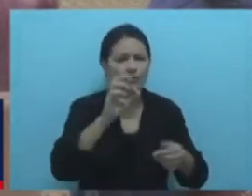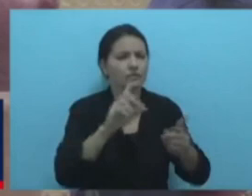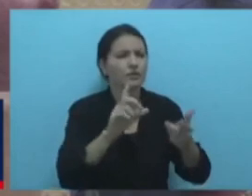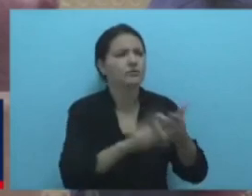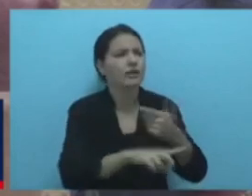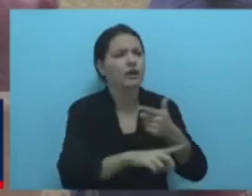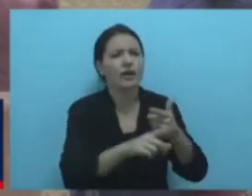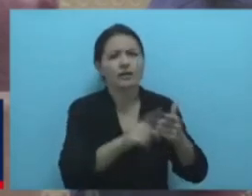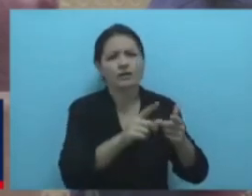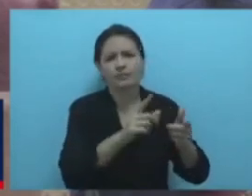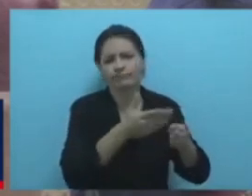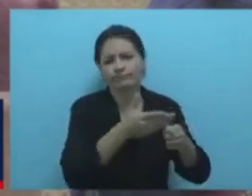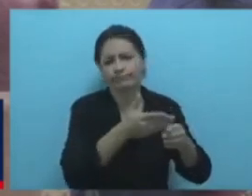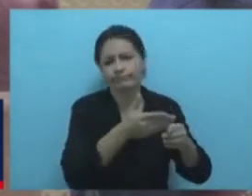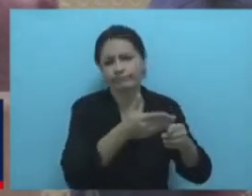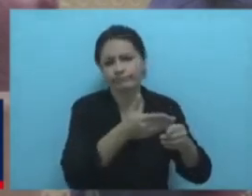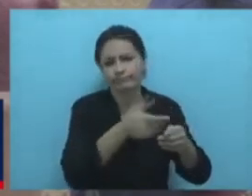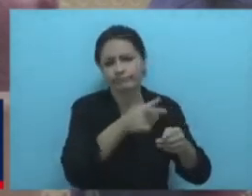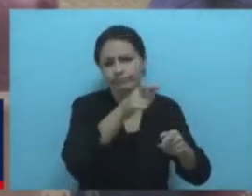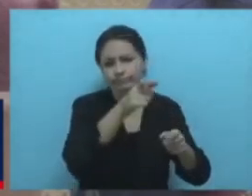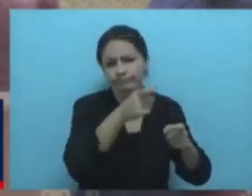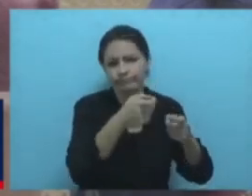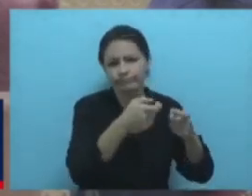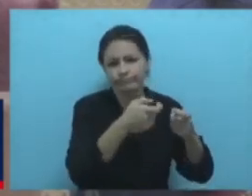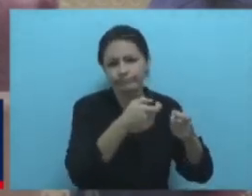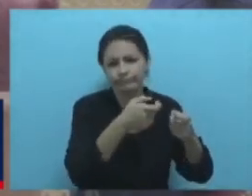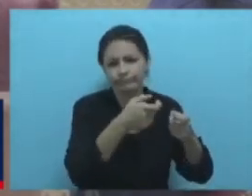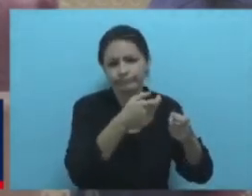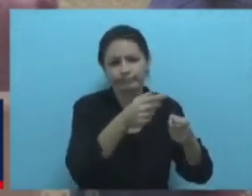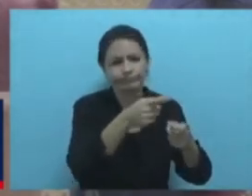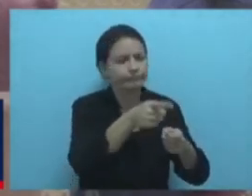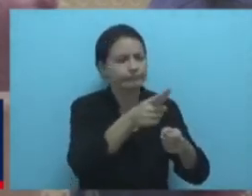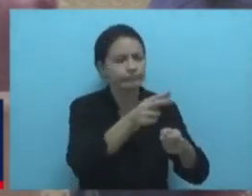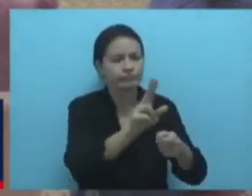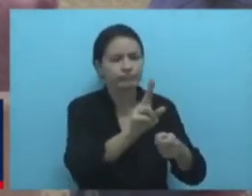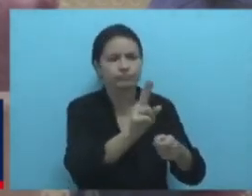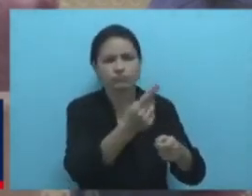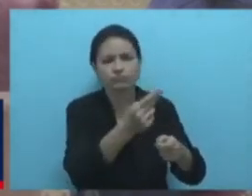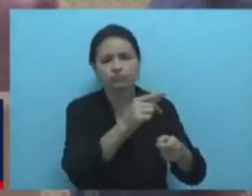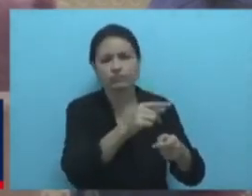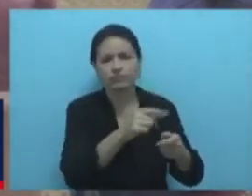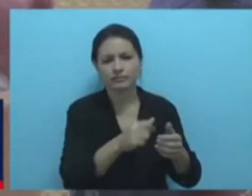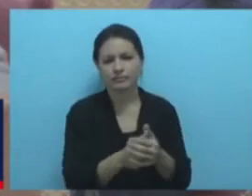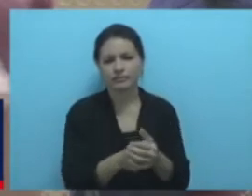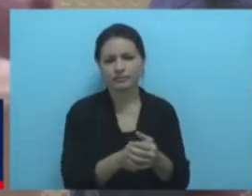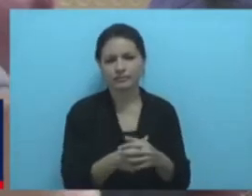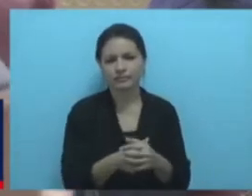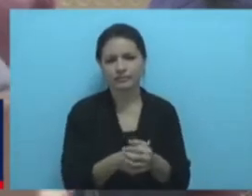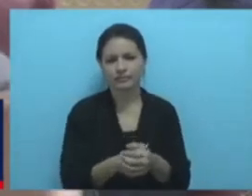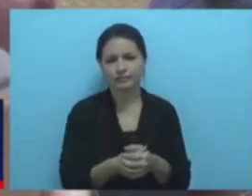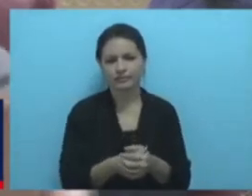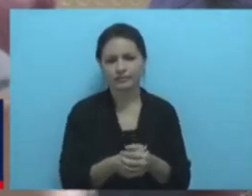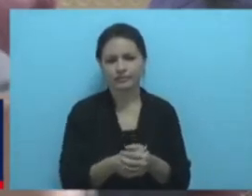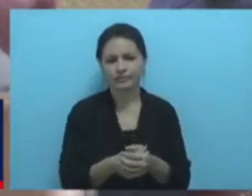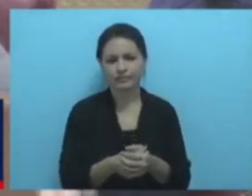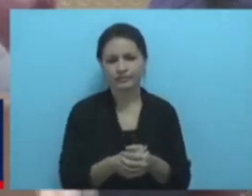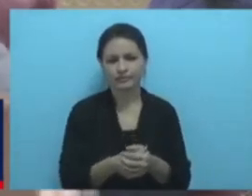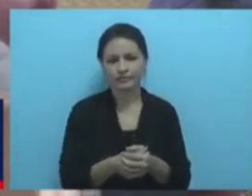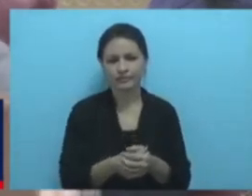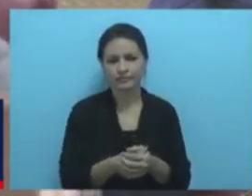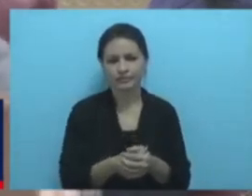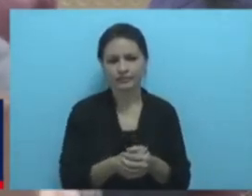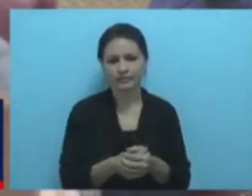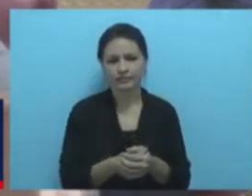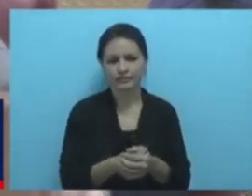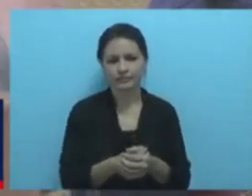mataron al socio y amigo que más había Eduardo López ese mismo día Qué regalo de cumpleaños le hicieron